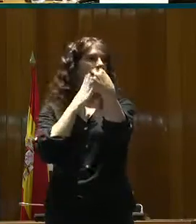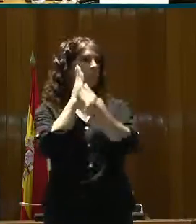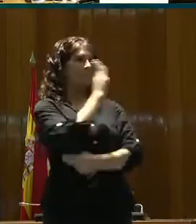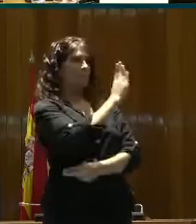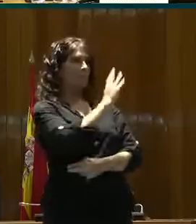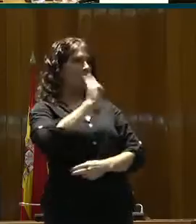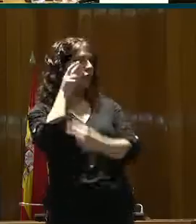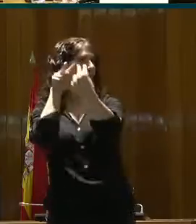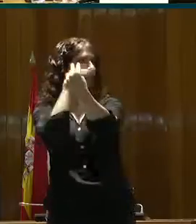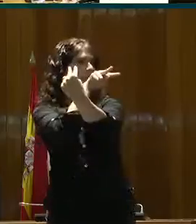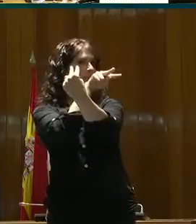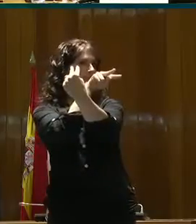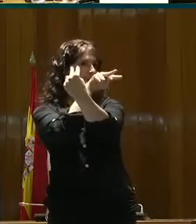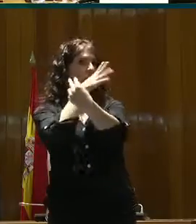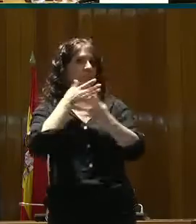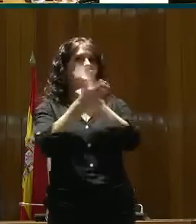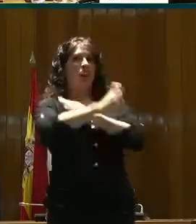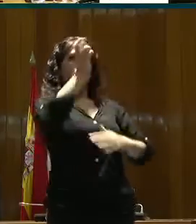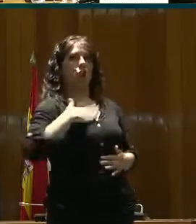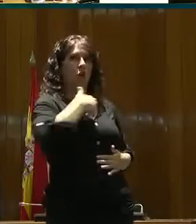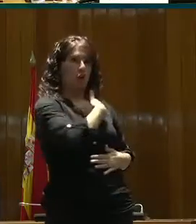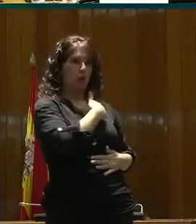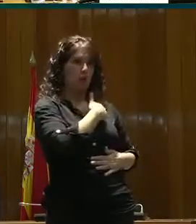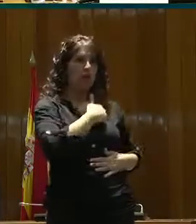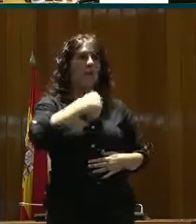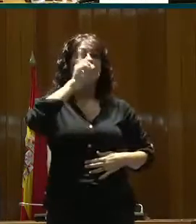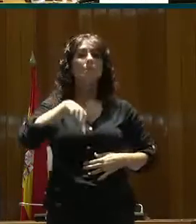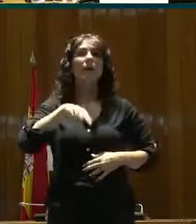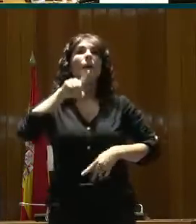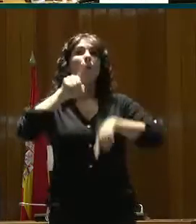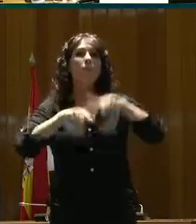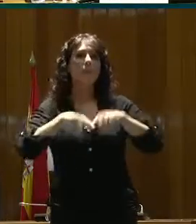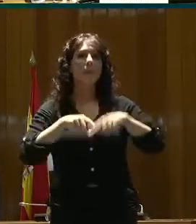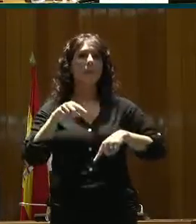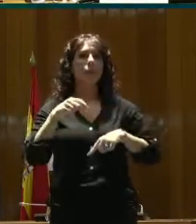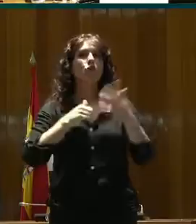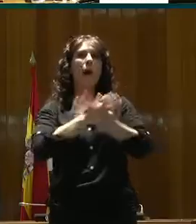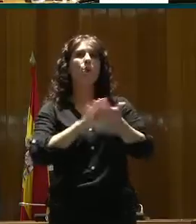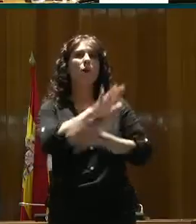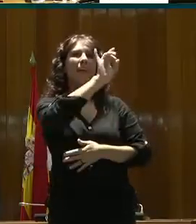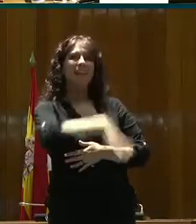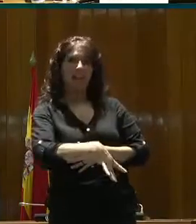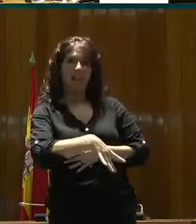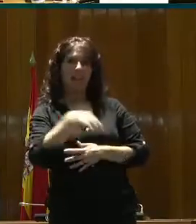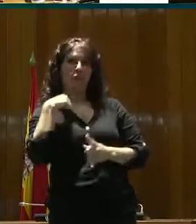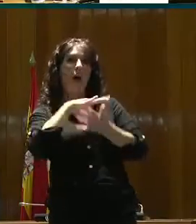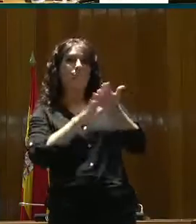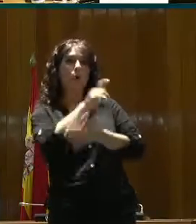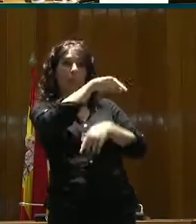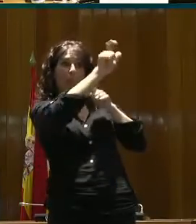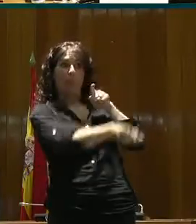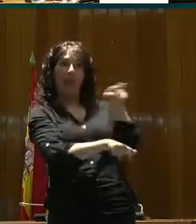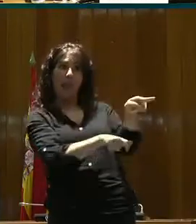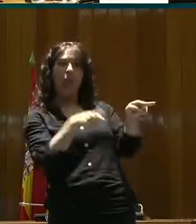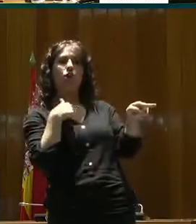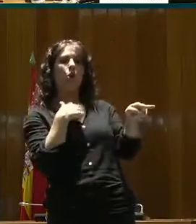torso hacia el punto del espacio con el que se asocia el referente del cual estamos hablando y también una